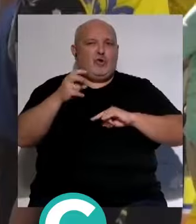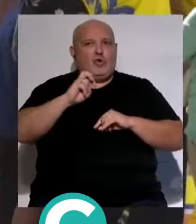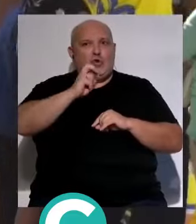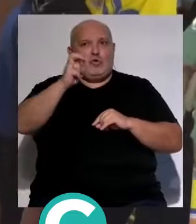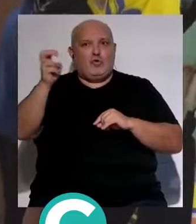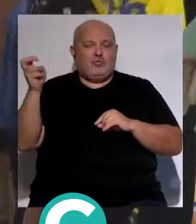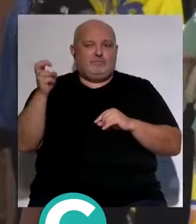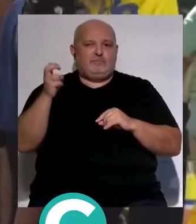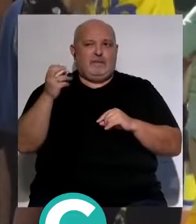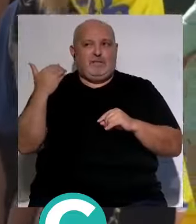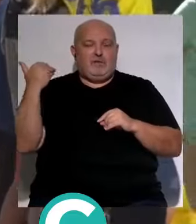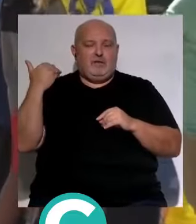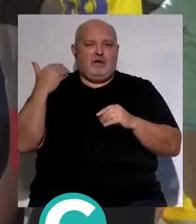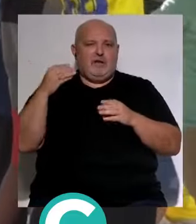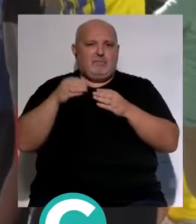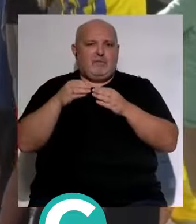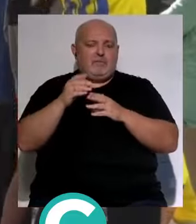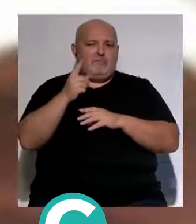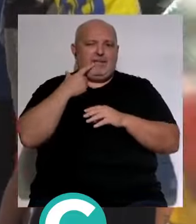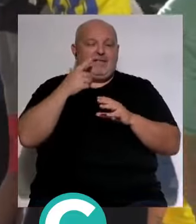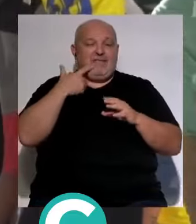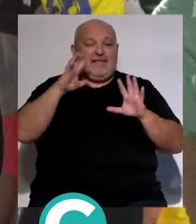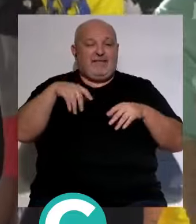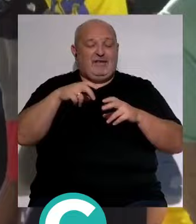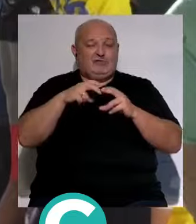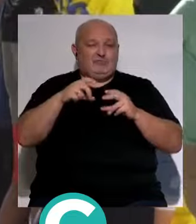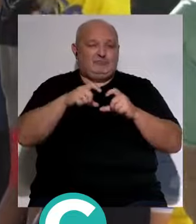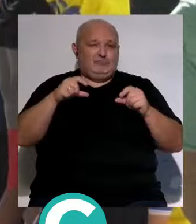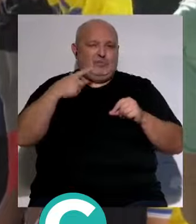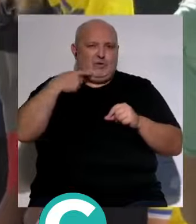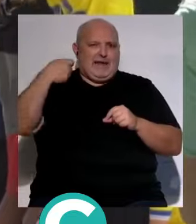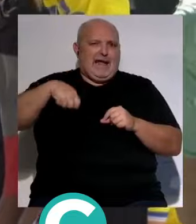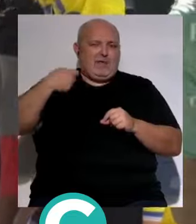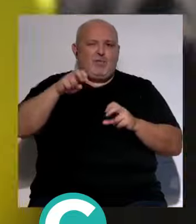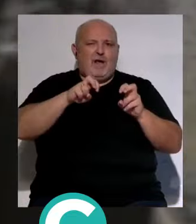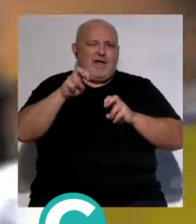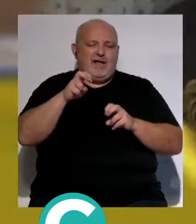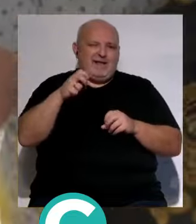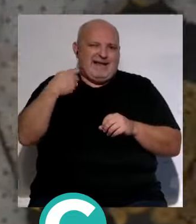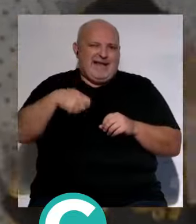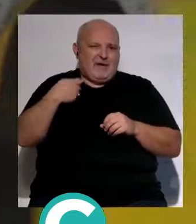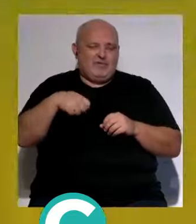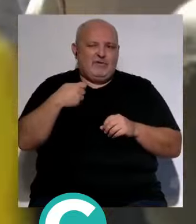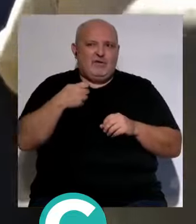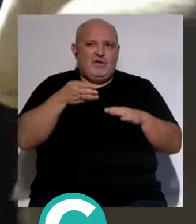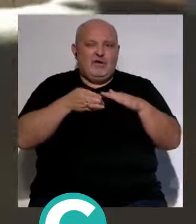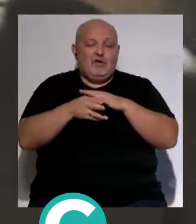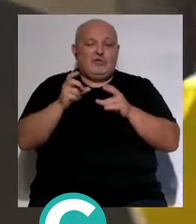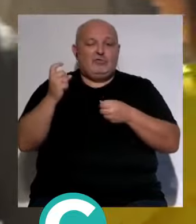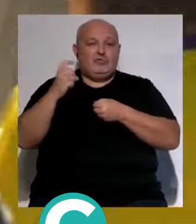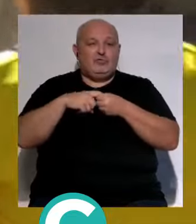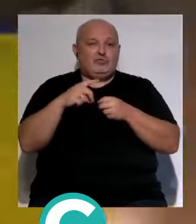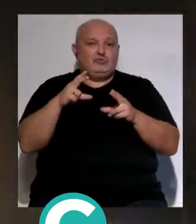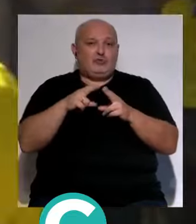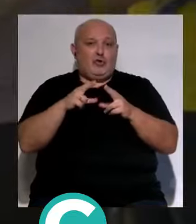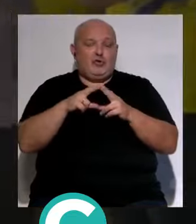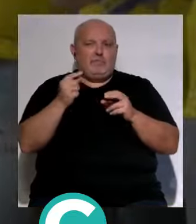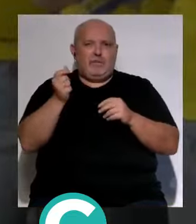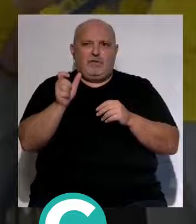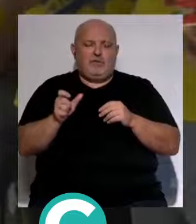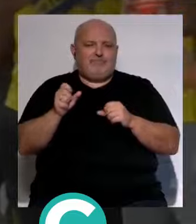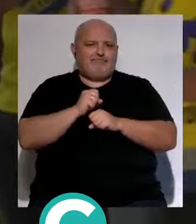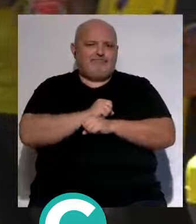otros recién descendidos. Alma Cádiz lamenta la usura del club y el rechazo que supone a la entrada de nuevos abonados que se enfrentan a